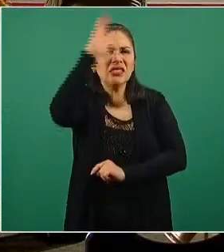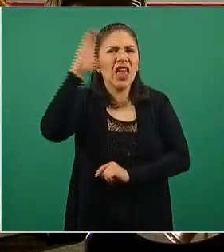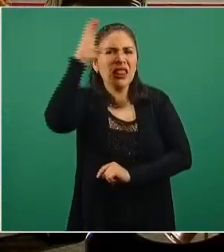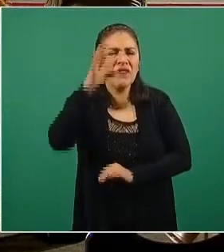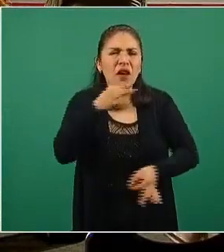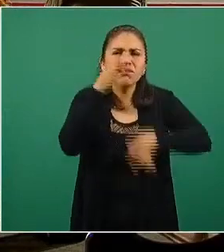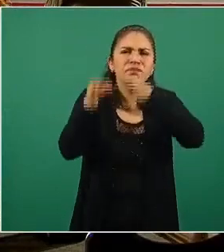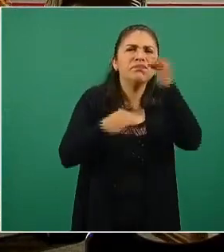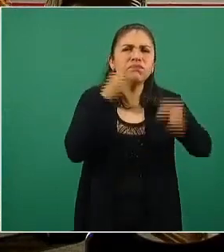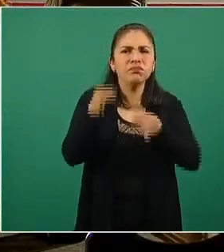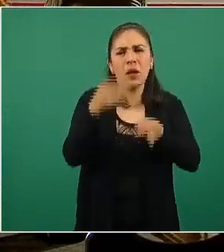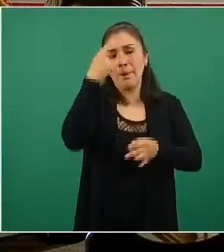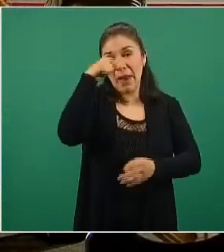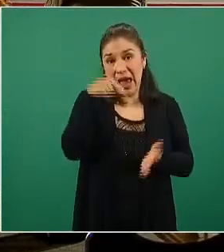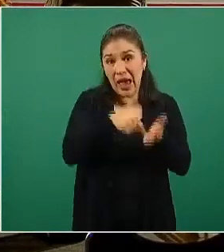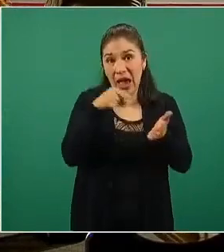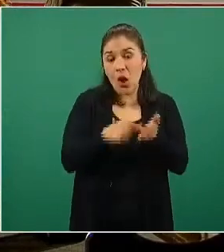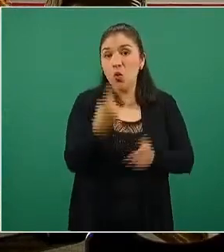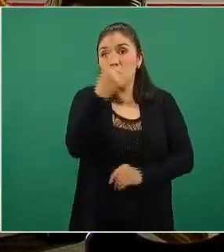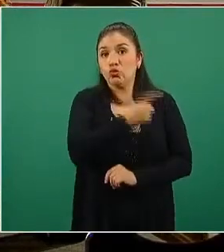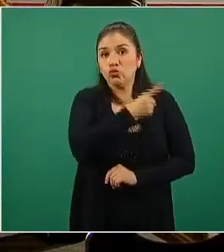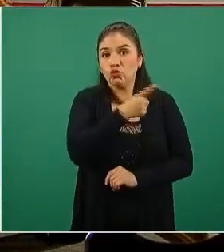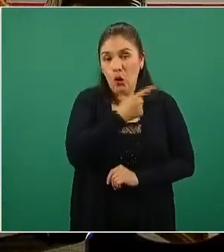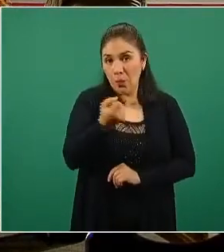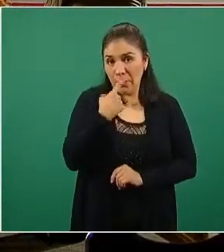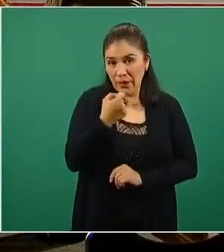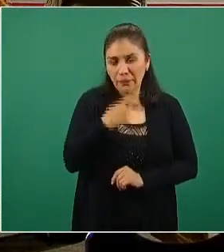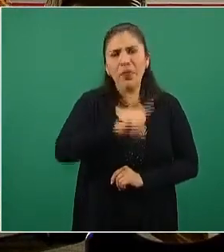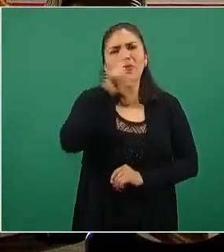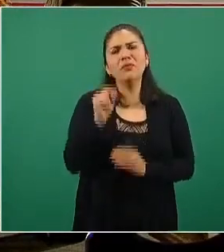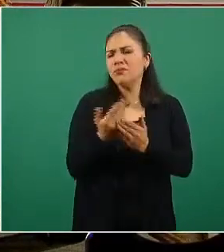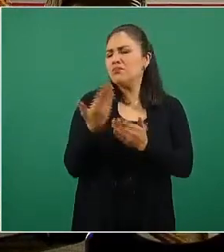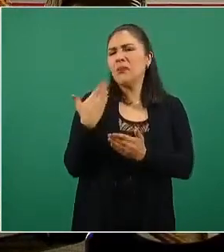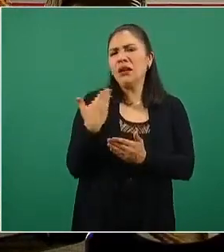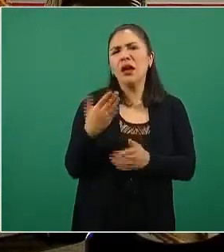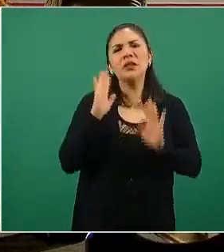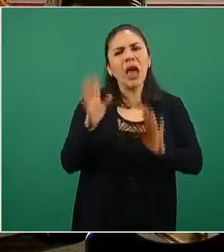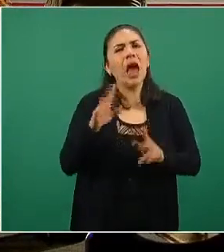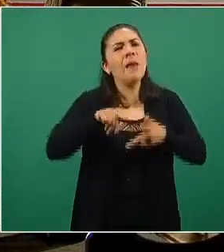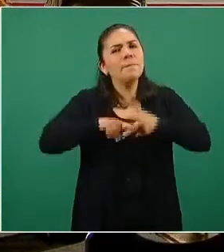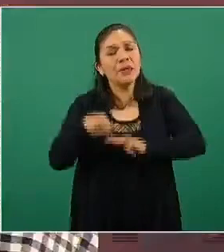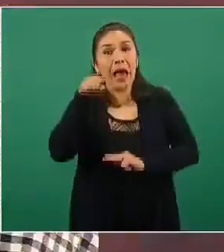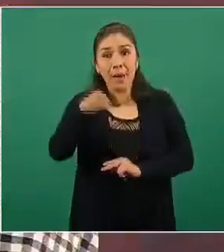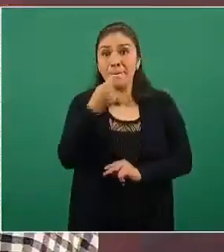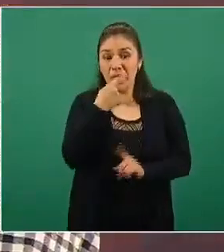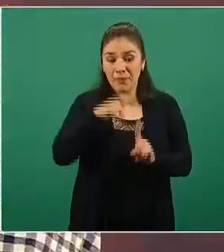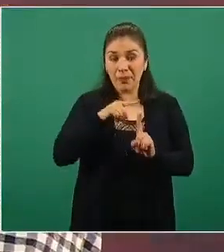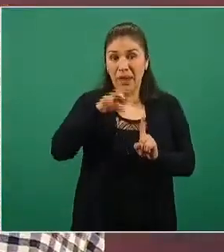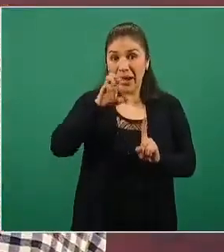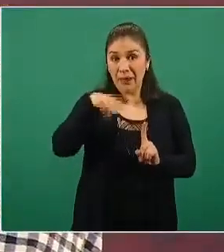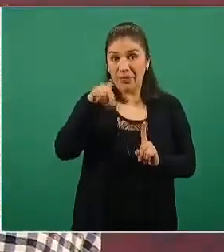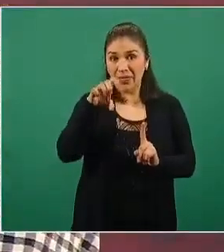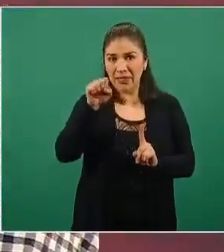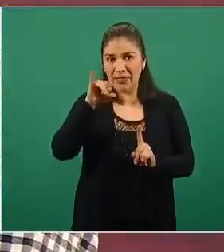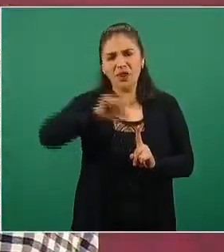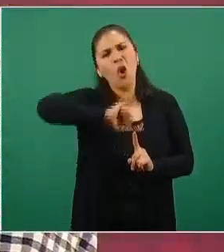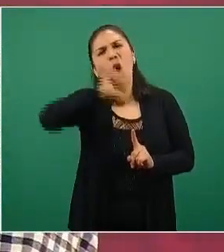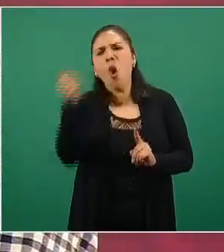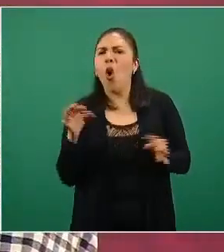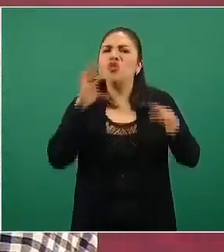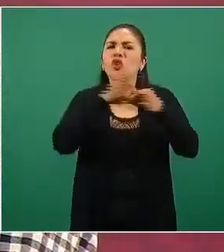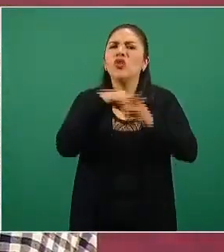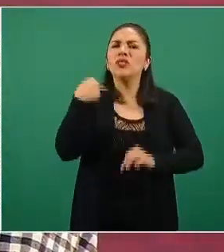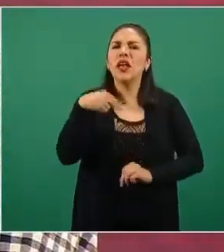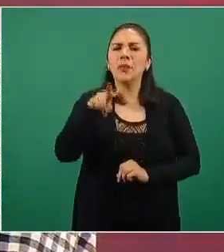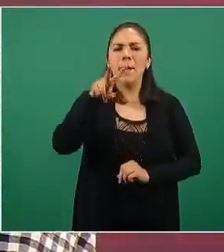ensayos de remdesivir solo. En fechas más recientes se empezó a combinar remdesivir con otro producto que se